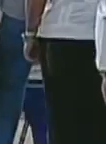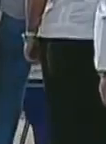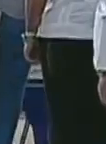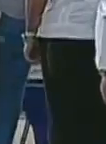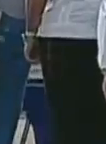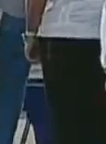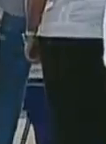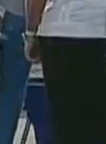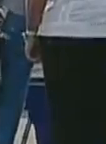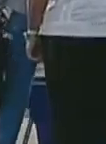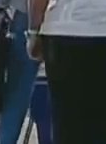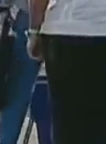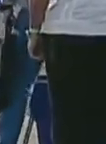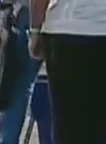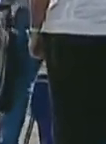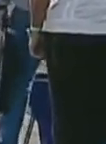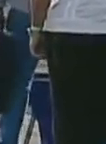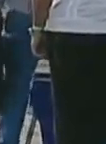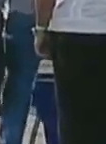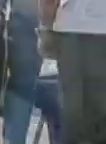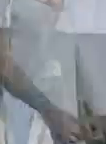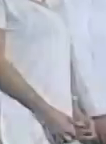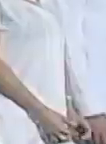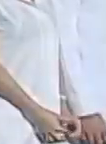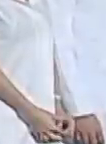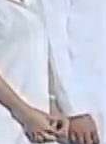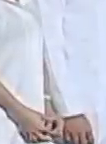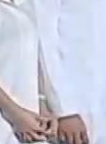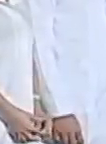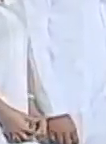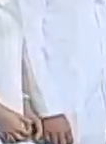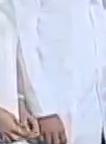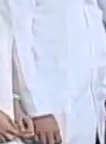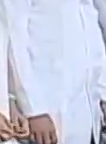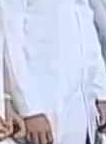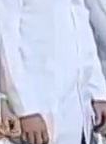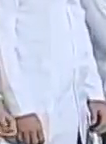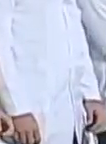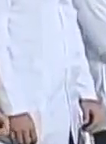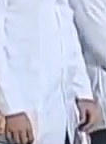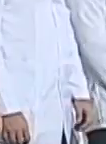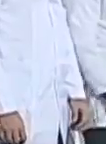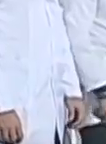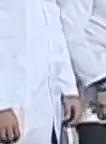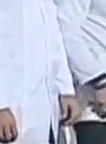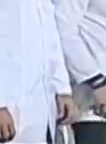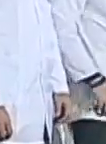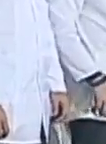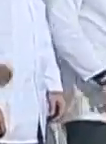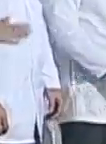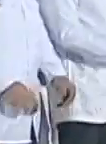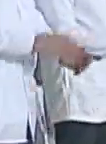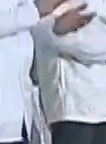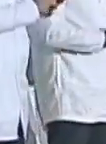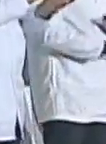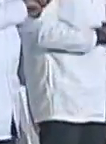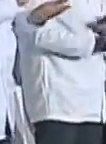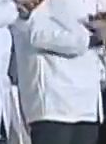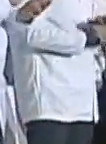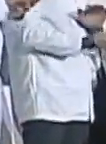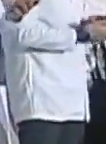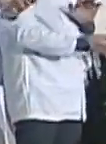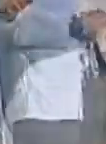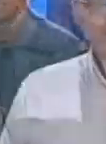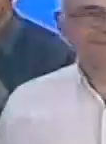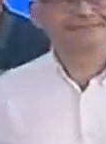16º aniversario de la creación de la misión Barrio Adentro por los comandantes Hugo Chávez y Fidel Castro Ruz, programa